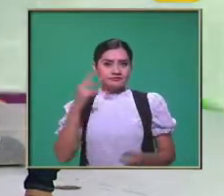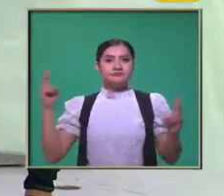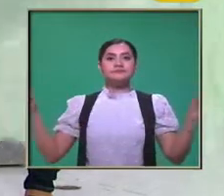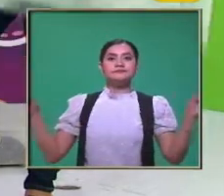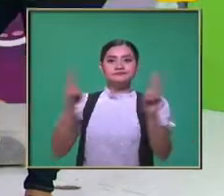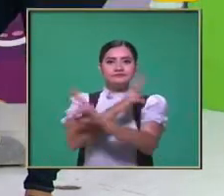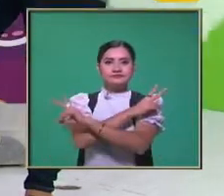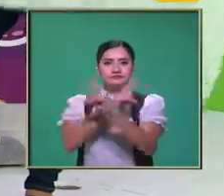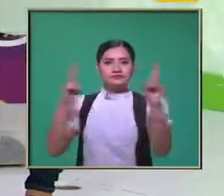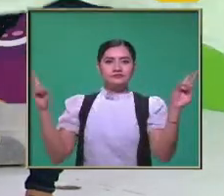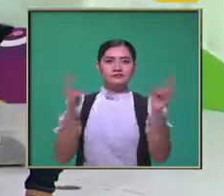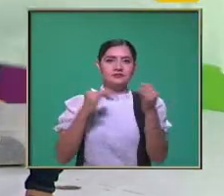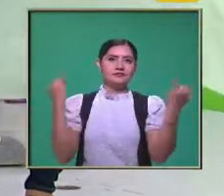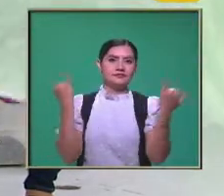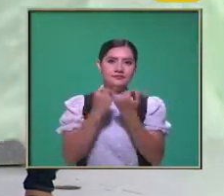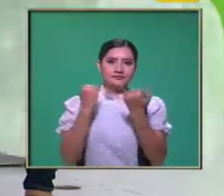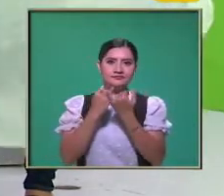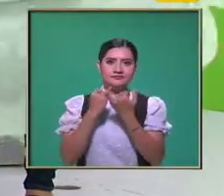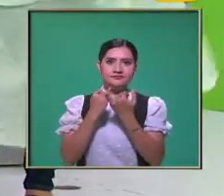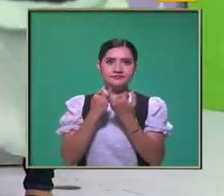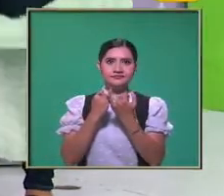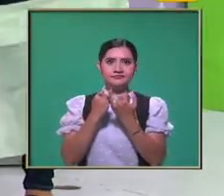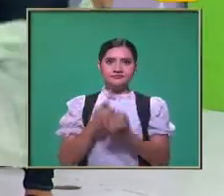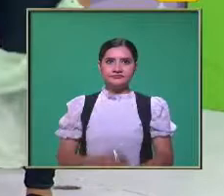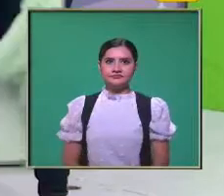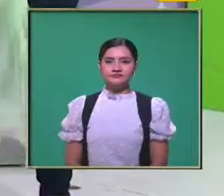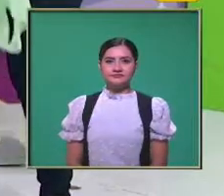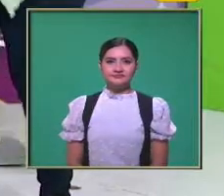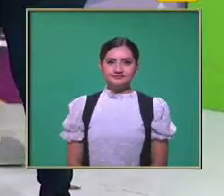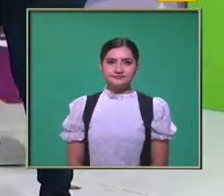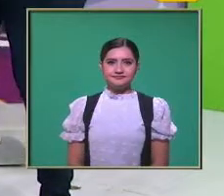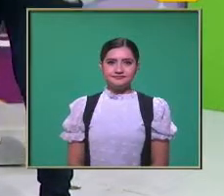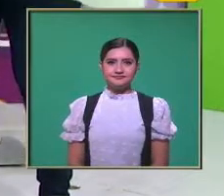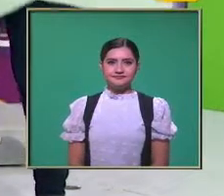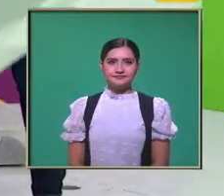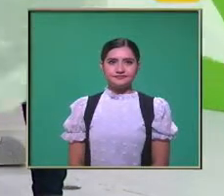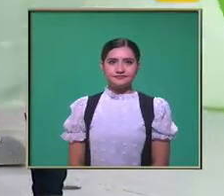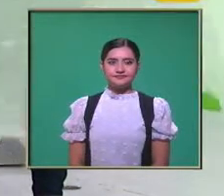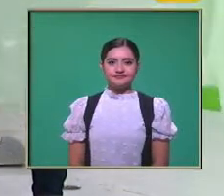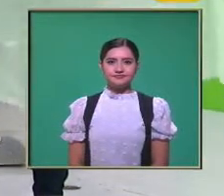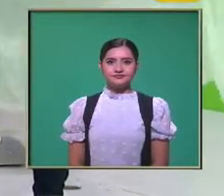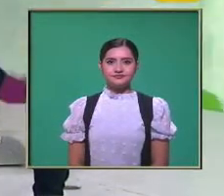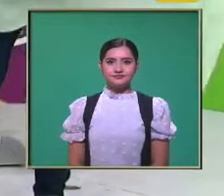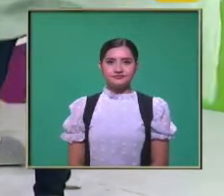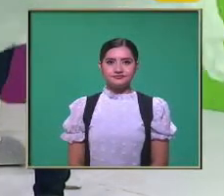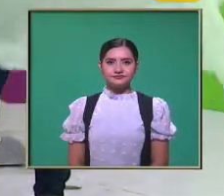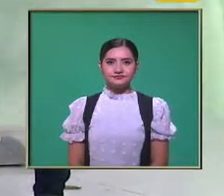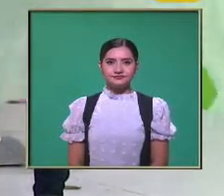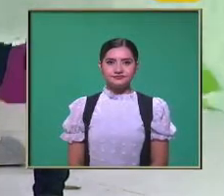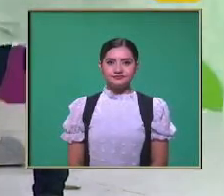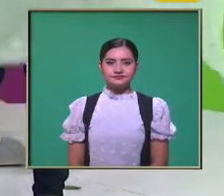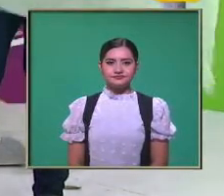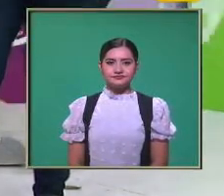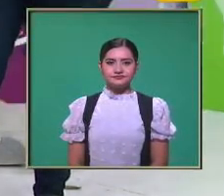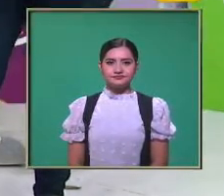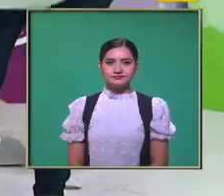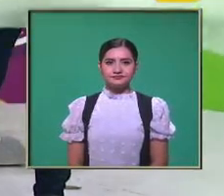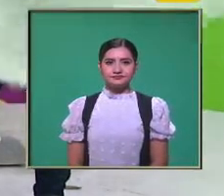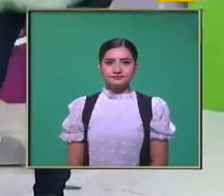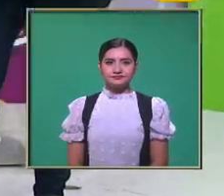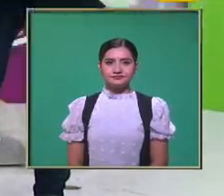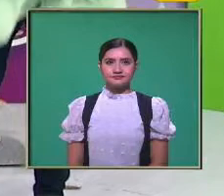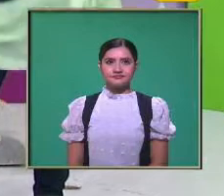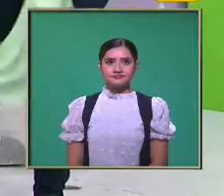también podemos provocar algunas reacciones en él. Y a lo mejor si no tenemos un ventilador o el día no está tan